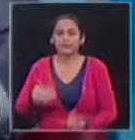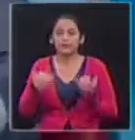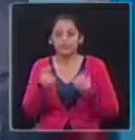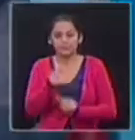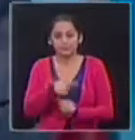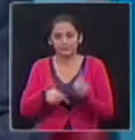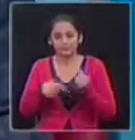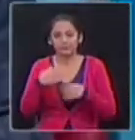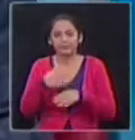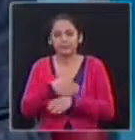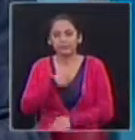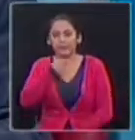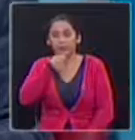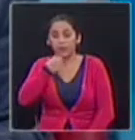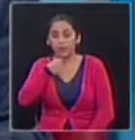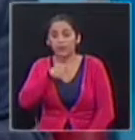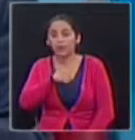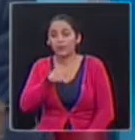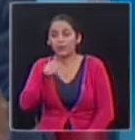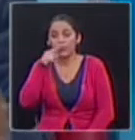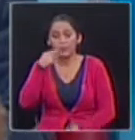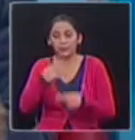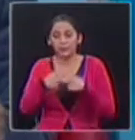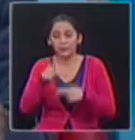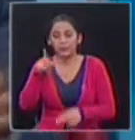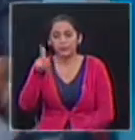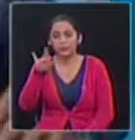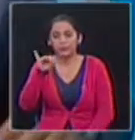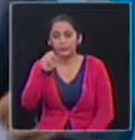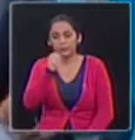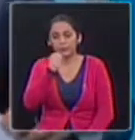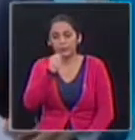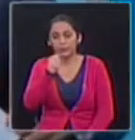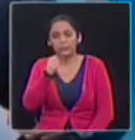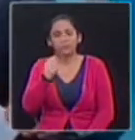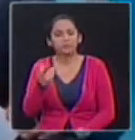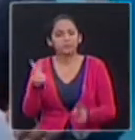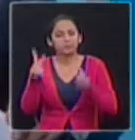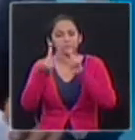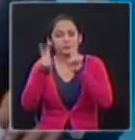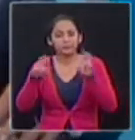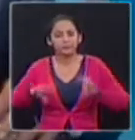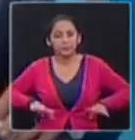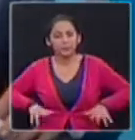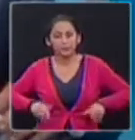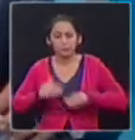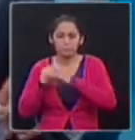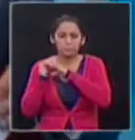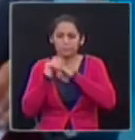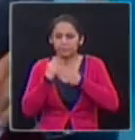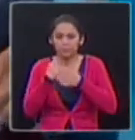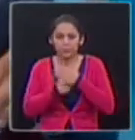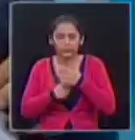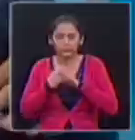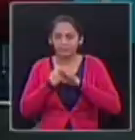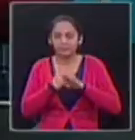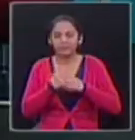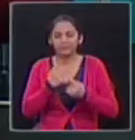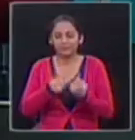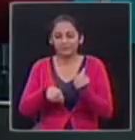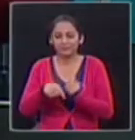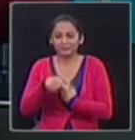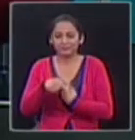estará Fernando Correa entrevistando a Luis Pachala a propósito de este tema de la lucha contra la corrupción. Hacemos la pausa, ya regresamos.